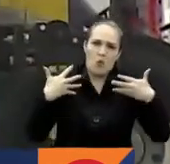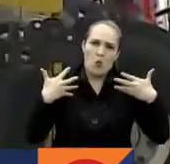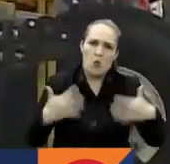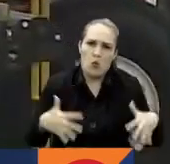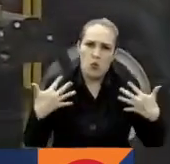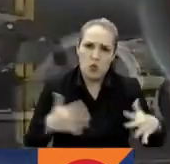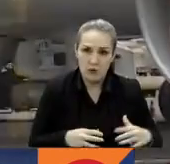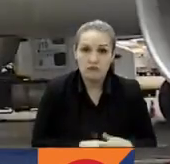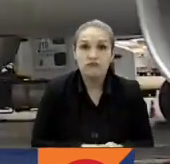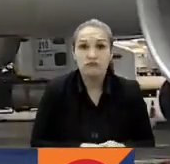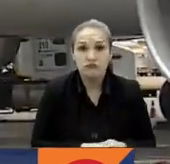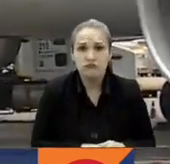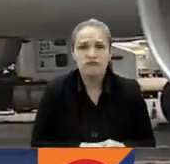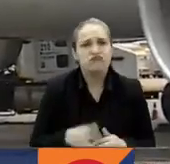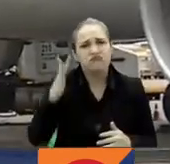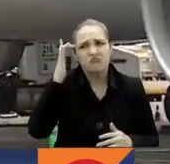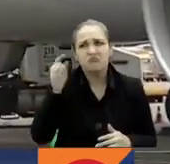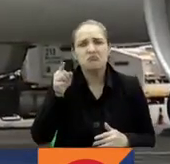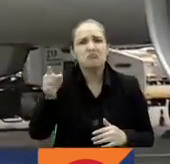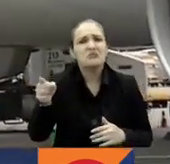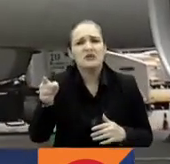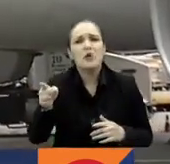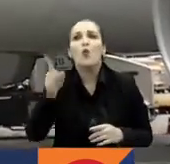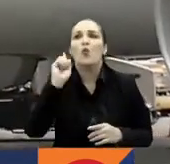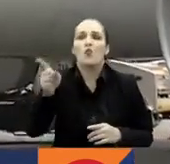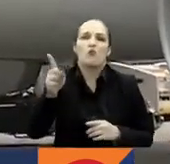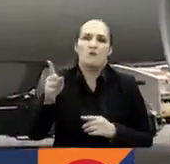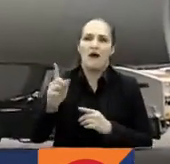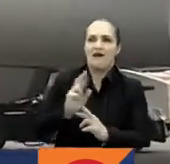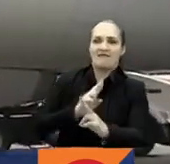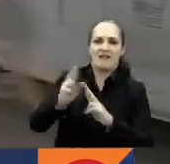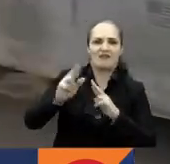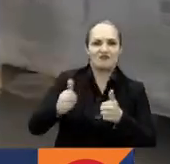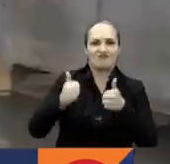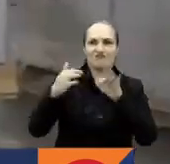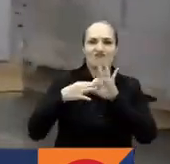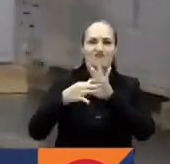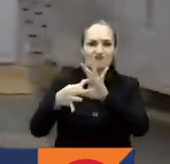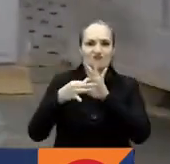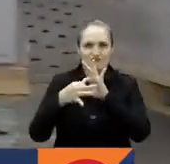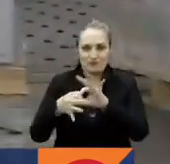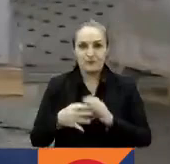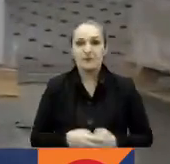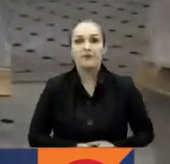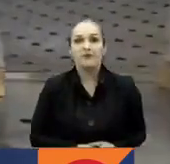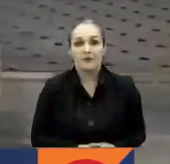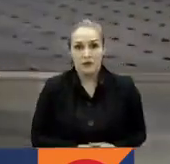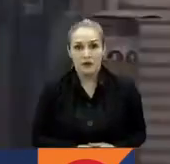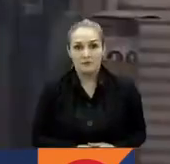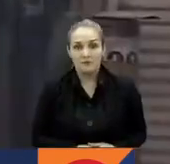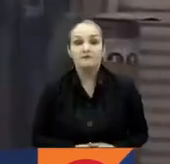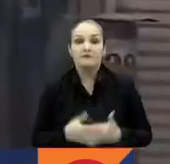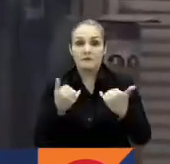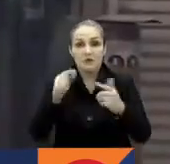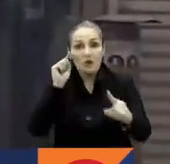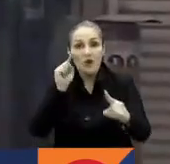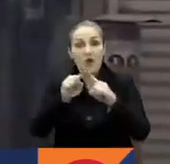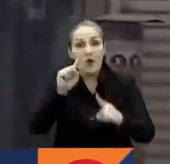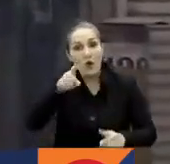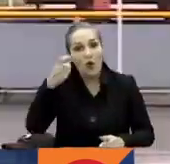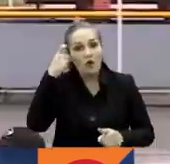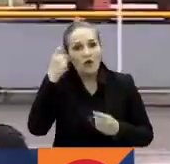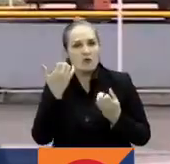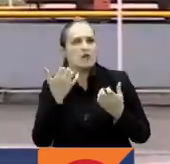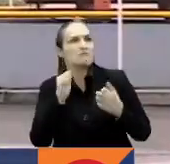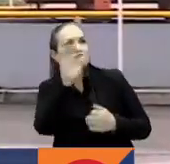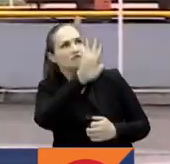ocurre gracias a esta relación que se ha ido fortaleciendo. La meta del gobierno es repartir las dosis de esta donación en todo el